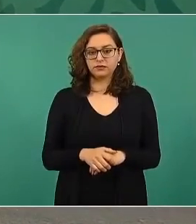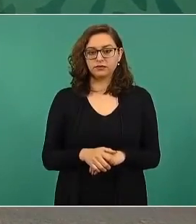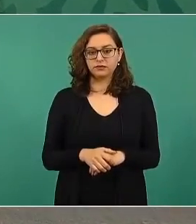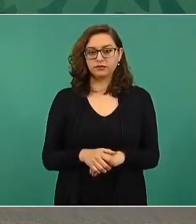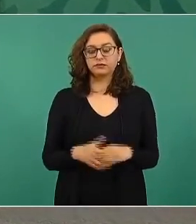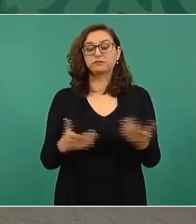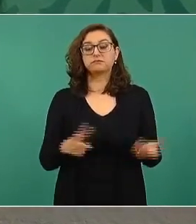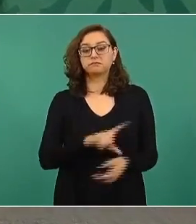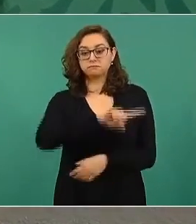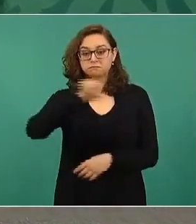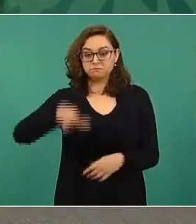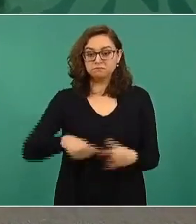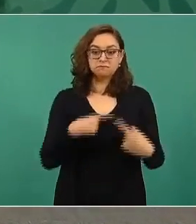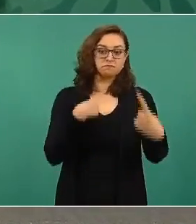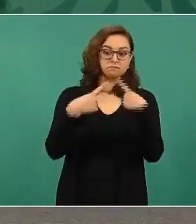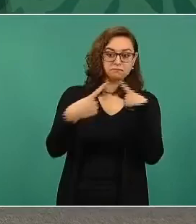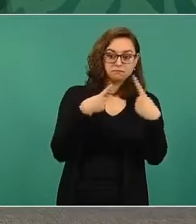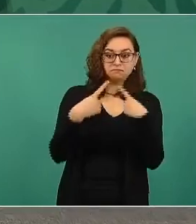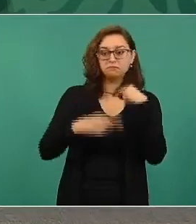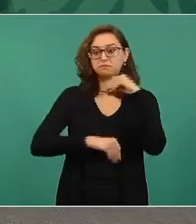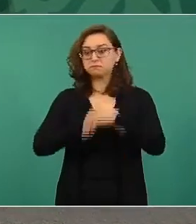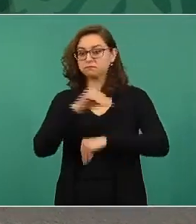Hay un debate.